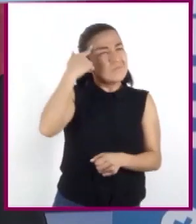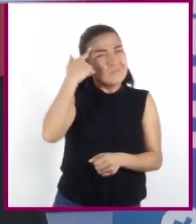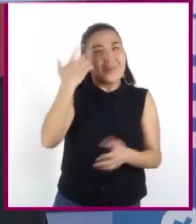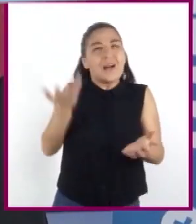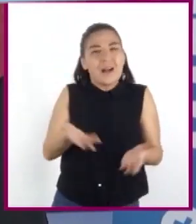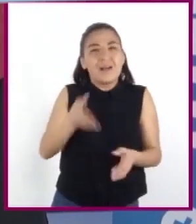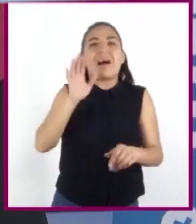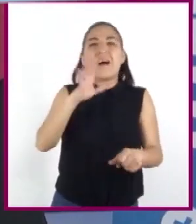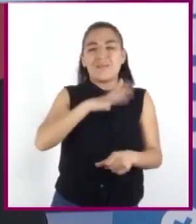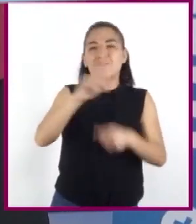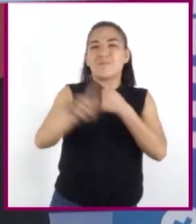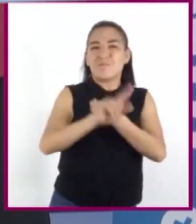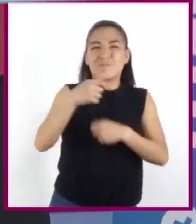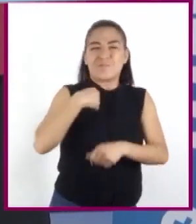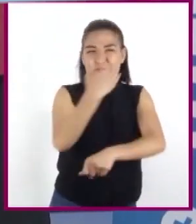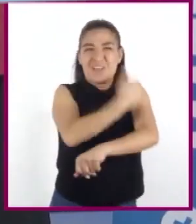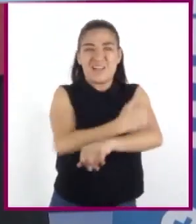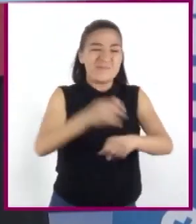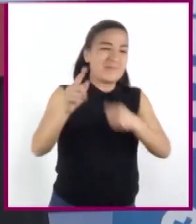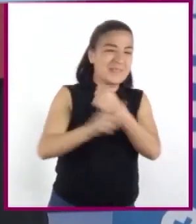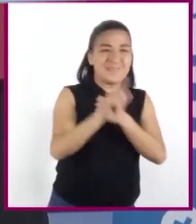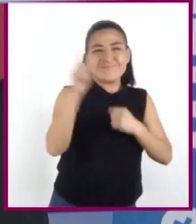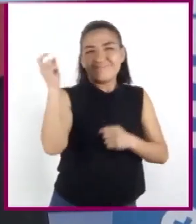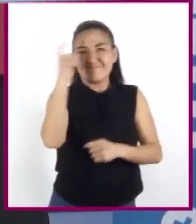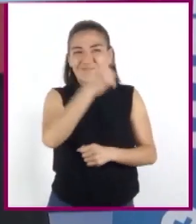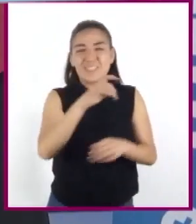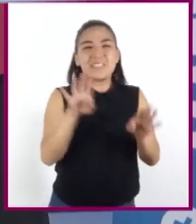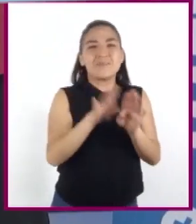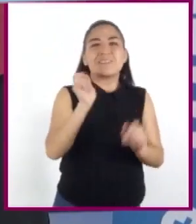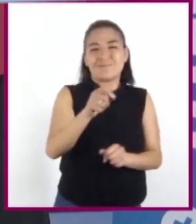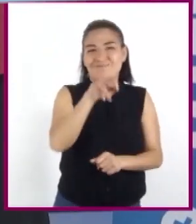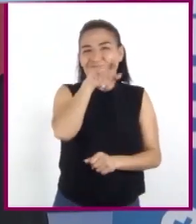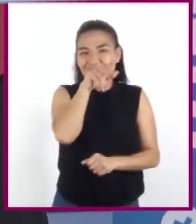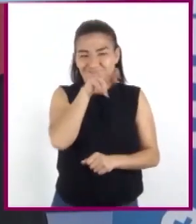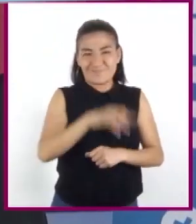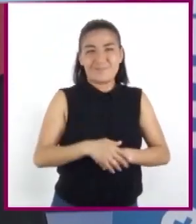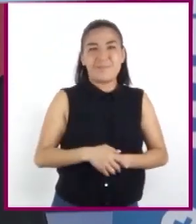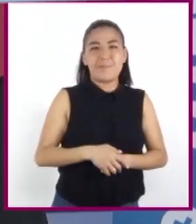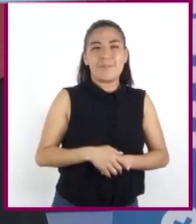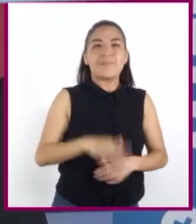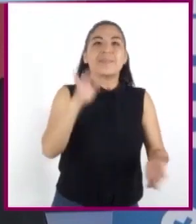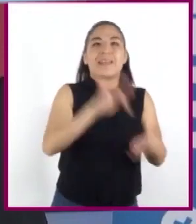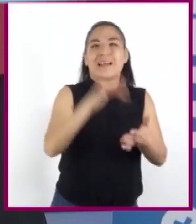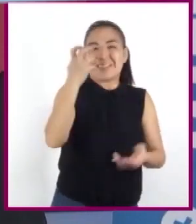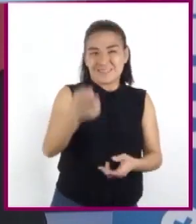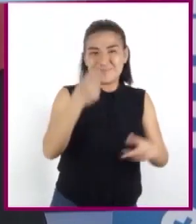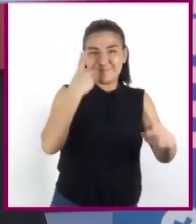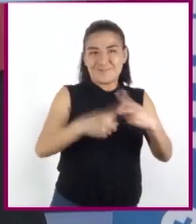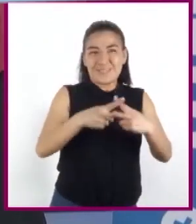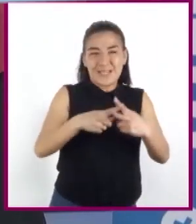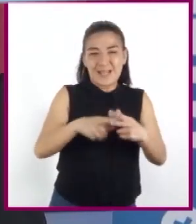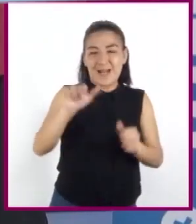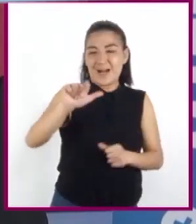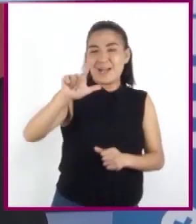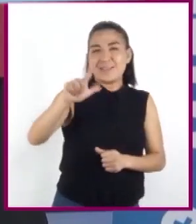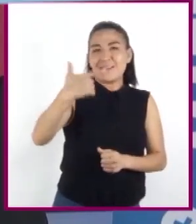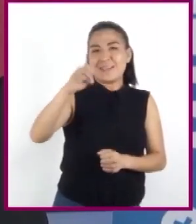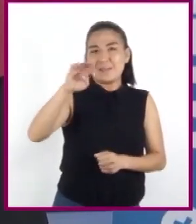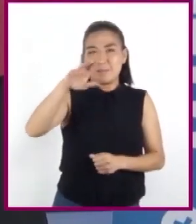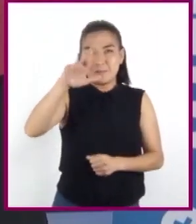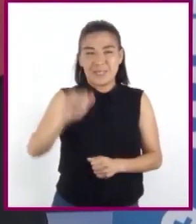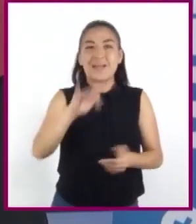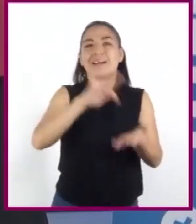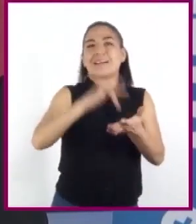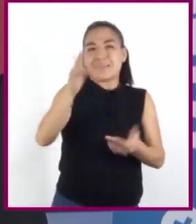mi familia hace tiempo y la verdad nos tuvo bastante preocupados. Y fue gracias al álgebra, específicamente gracias a los